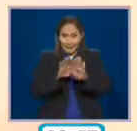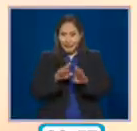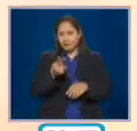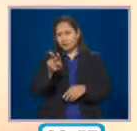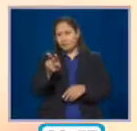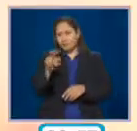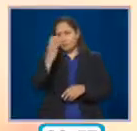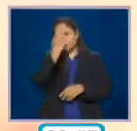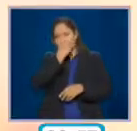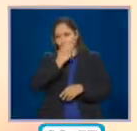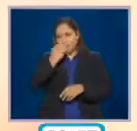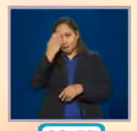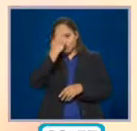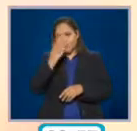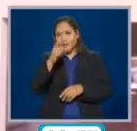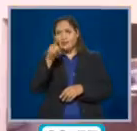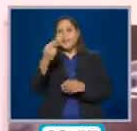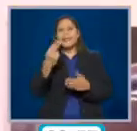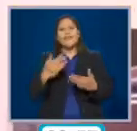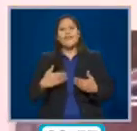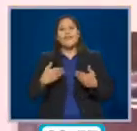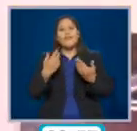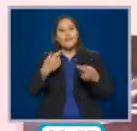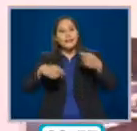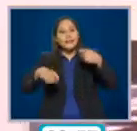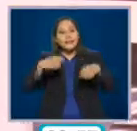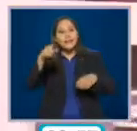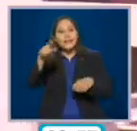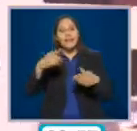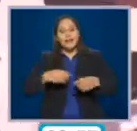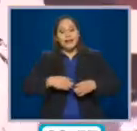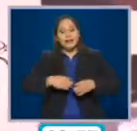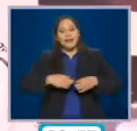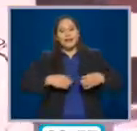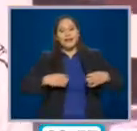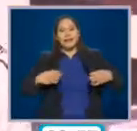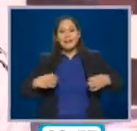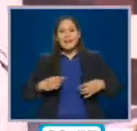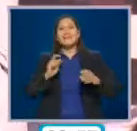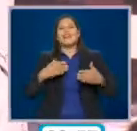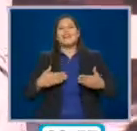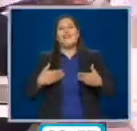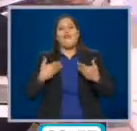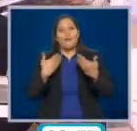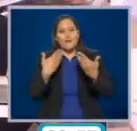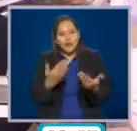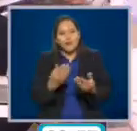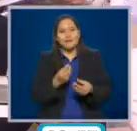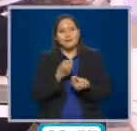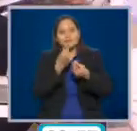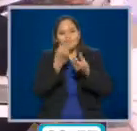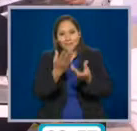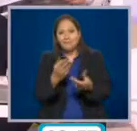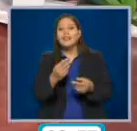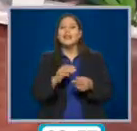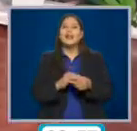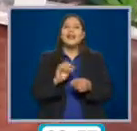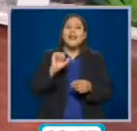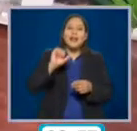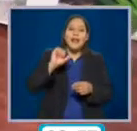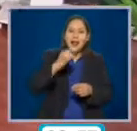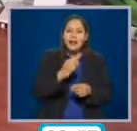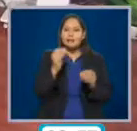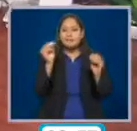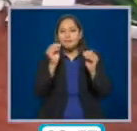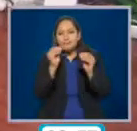enfocar Ajá. para hacer que se abra, ¿no? Qué bueno. Ajá. Qué buen dato. Qué Si buen estamos dato. vendiendo algo, si estás negociando una